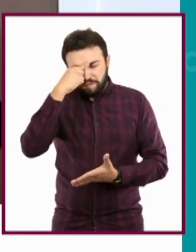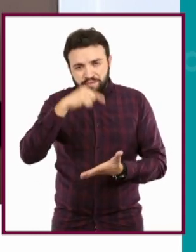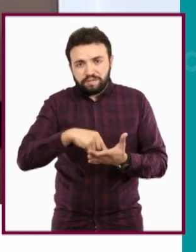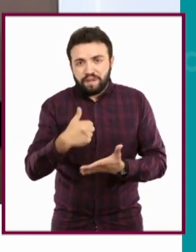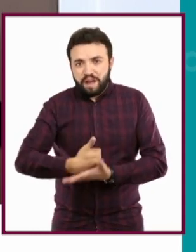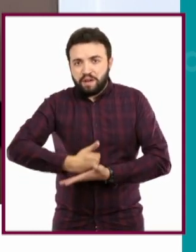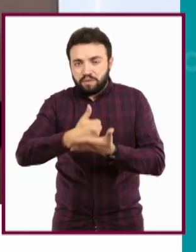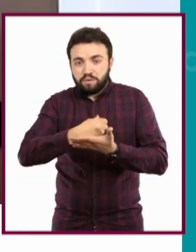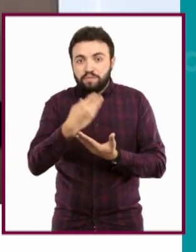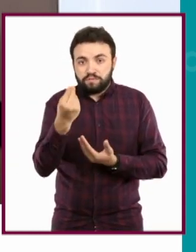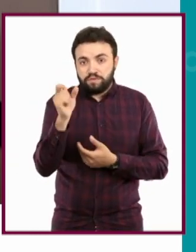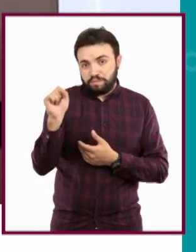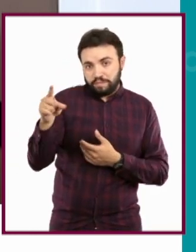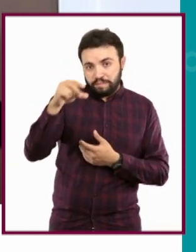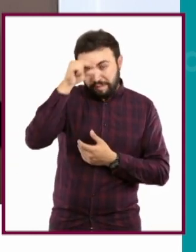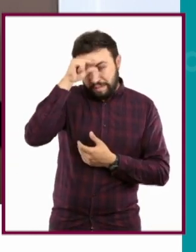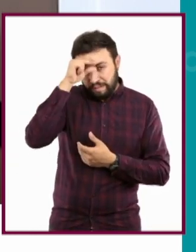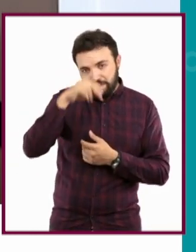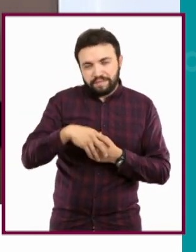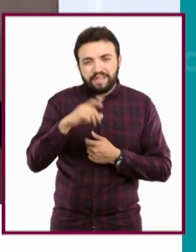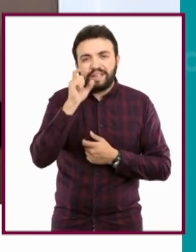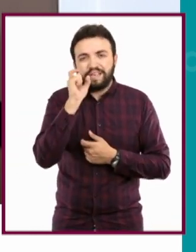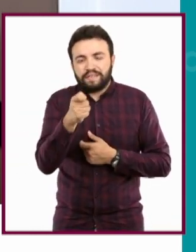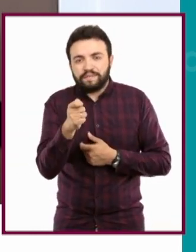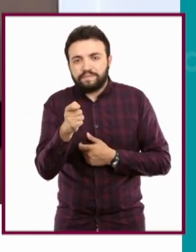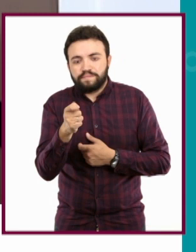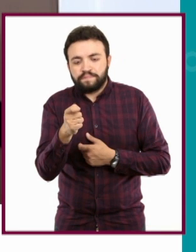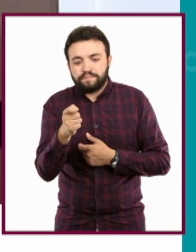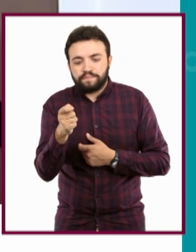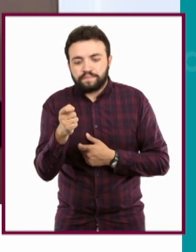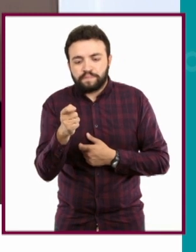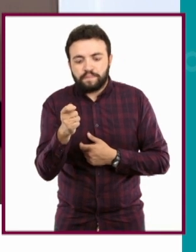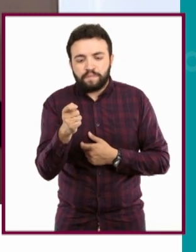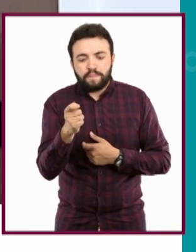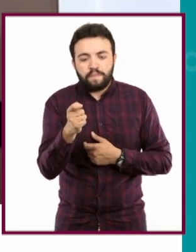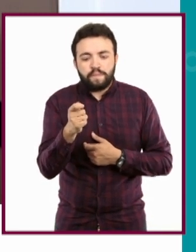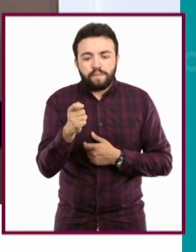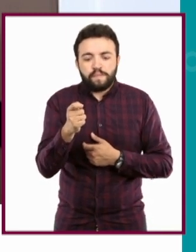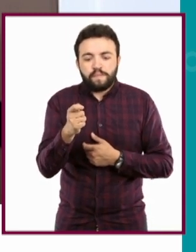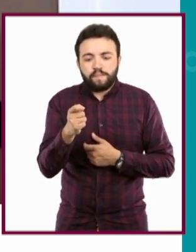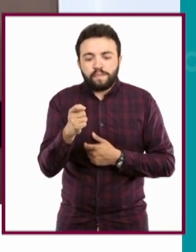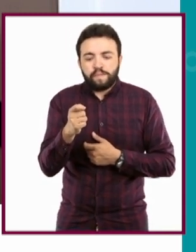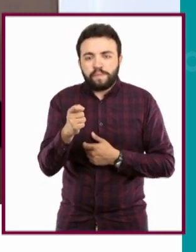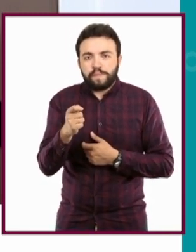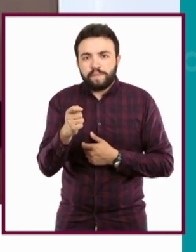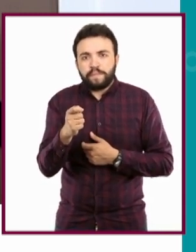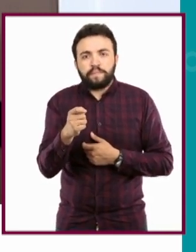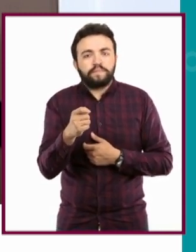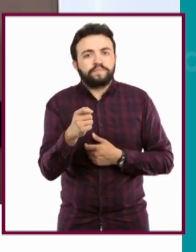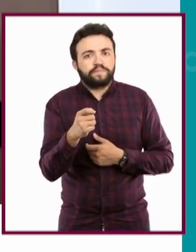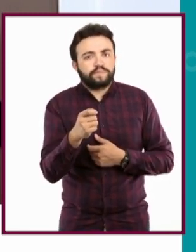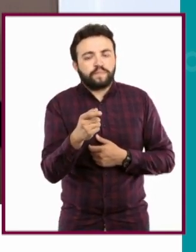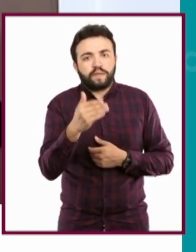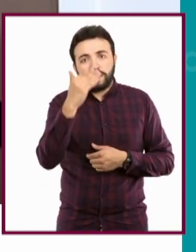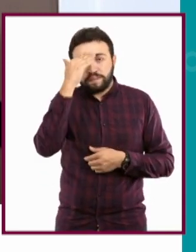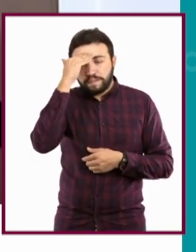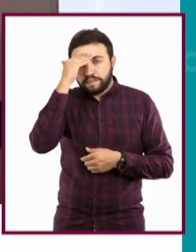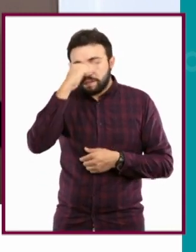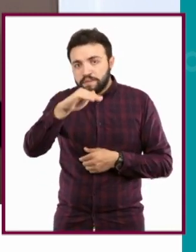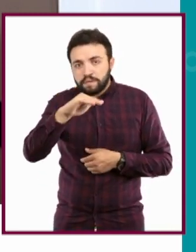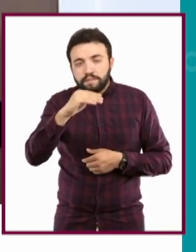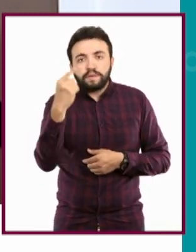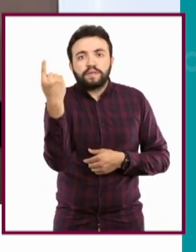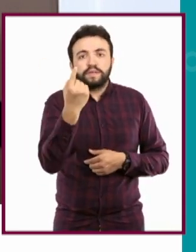superar las adversidades es la noción de que podemos aprender de todo lo que